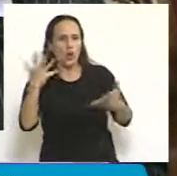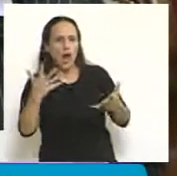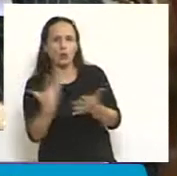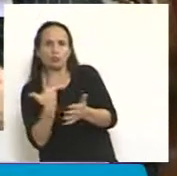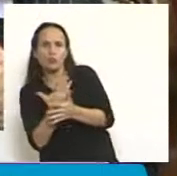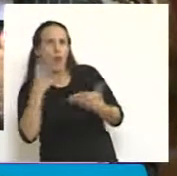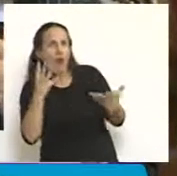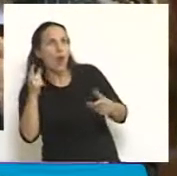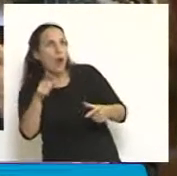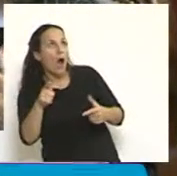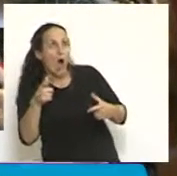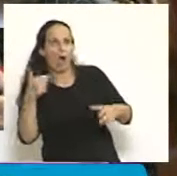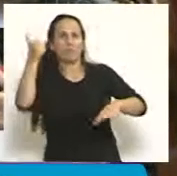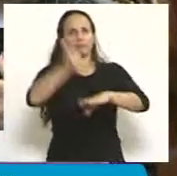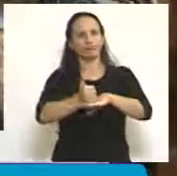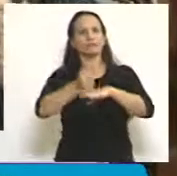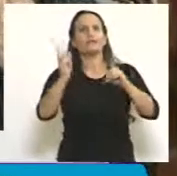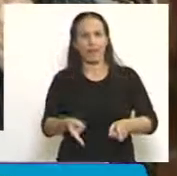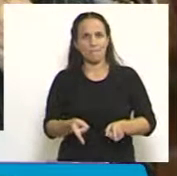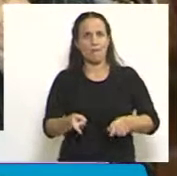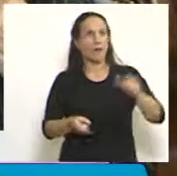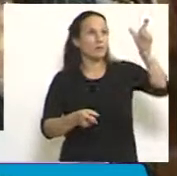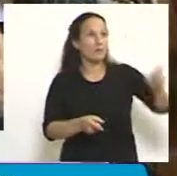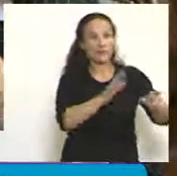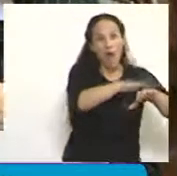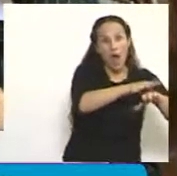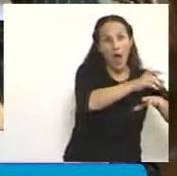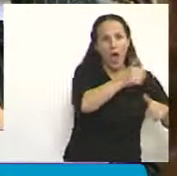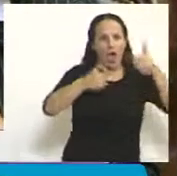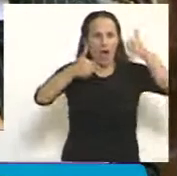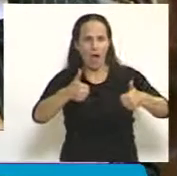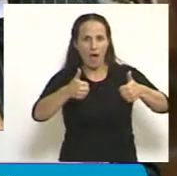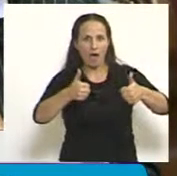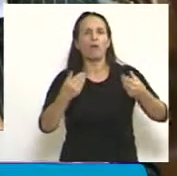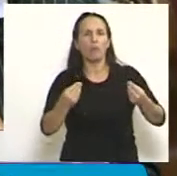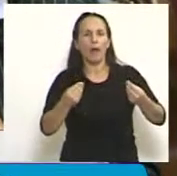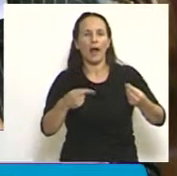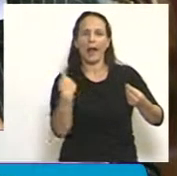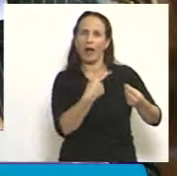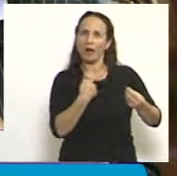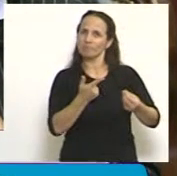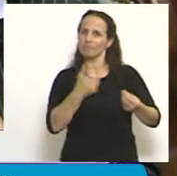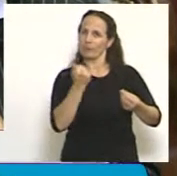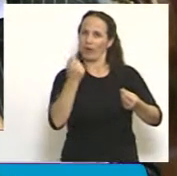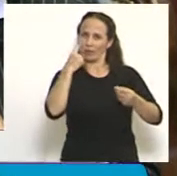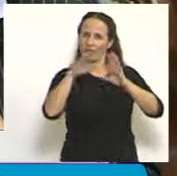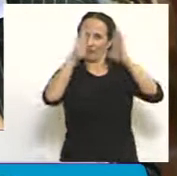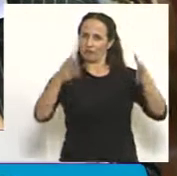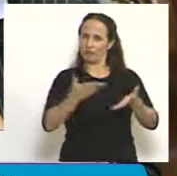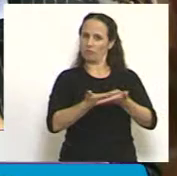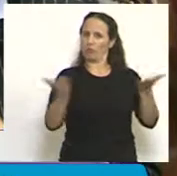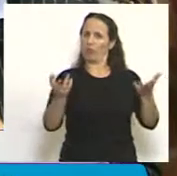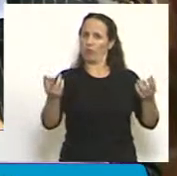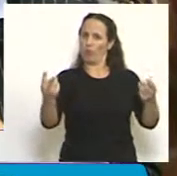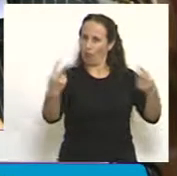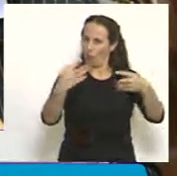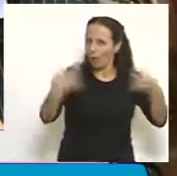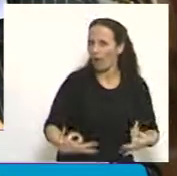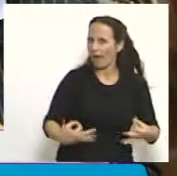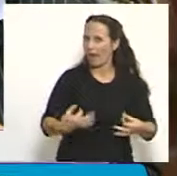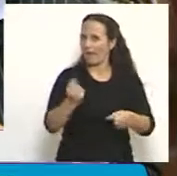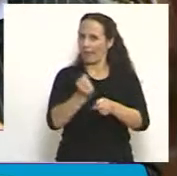General. Procuración General, ya dijimos cómo es el mecanismo para su nombramiento